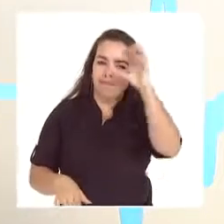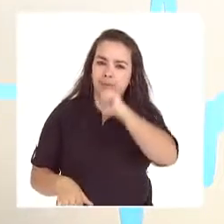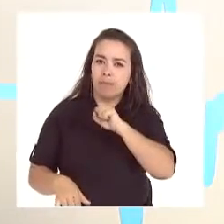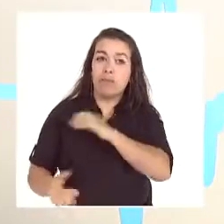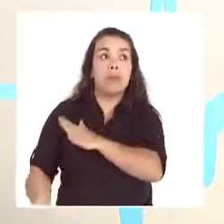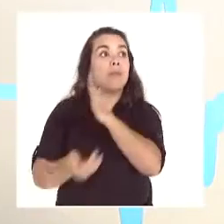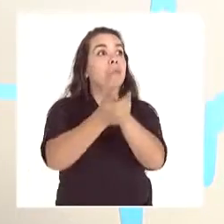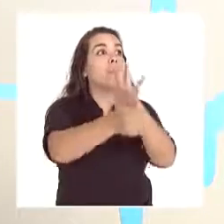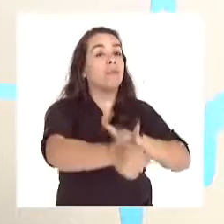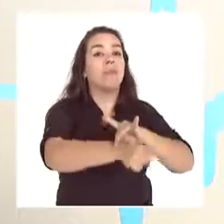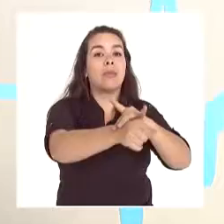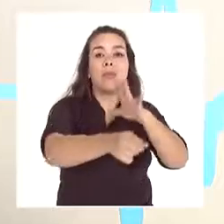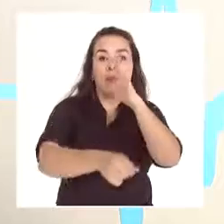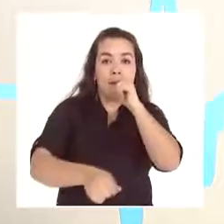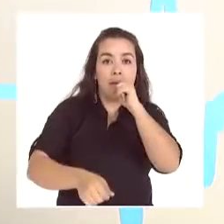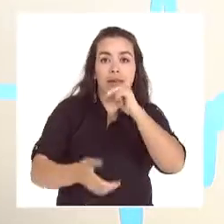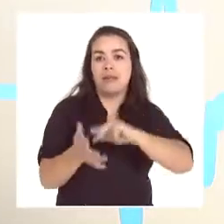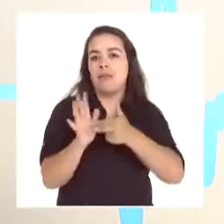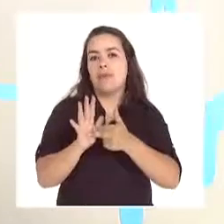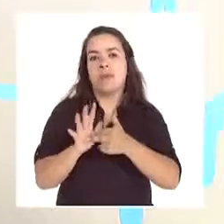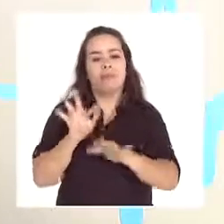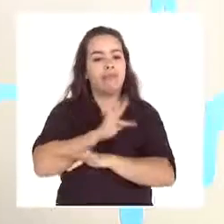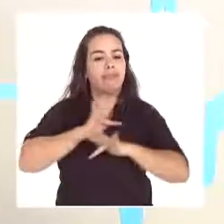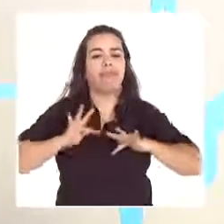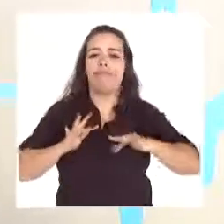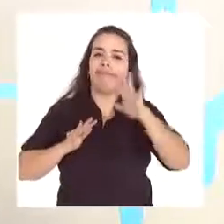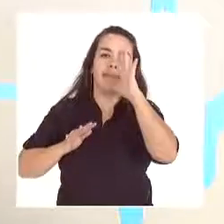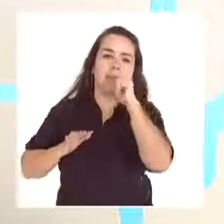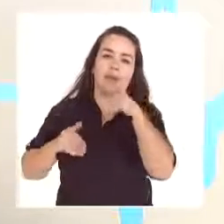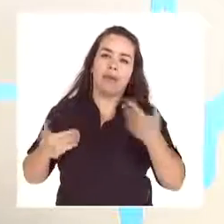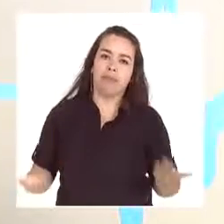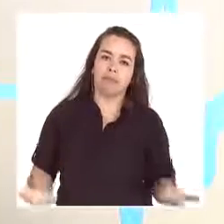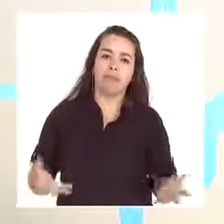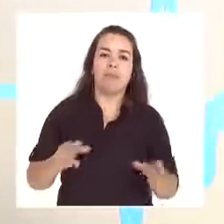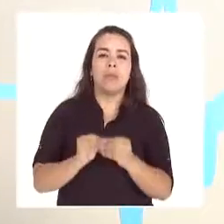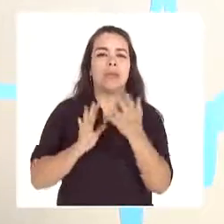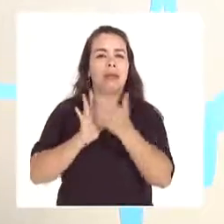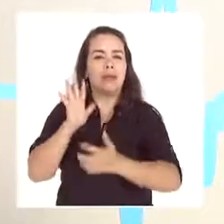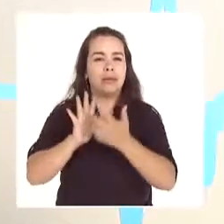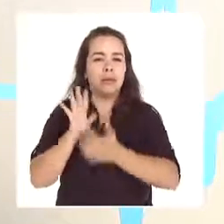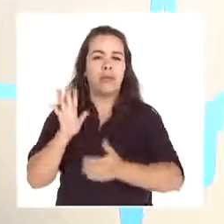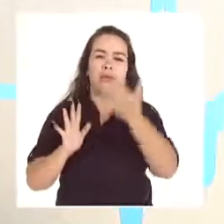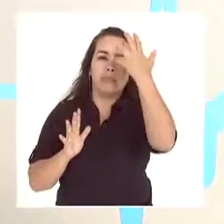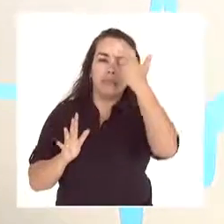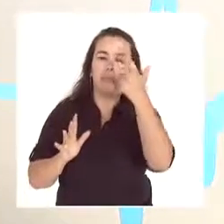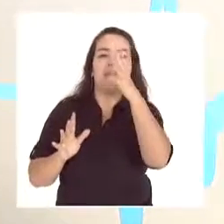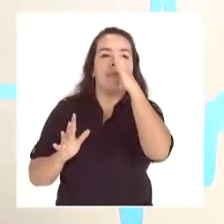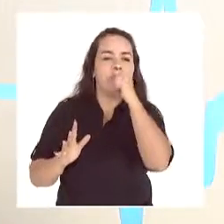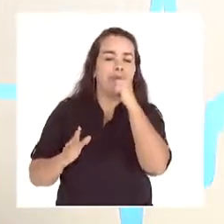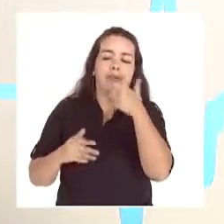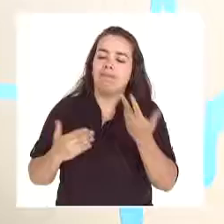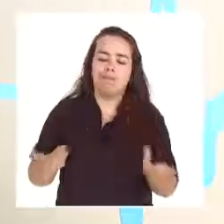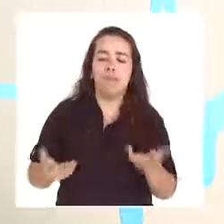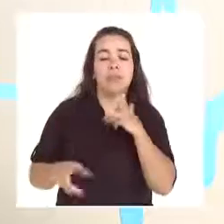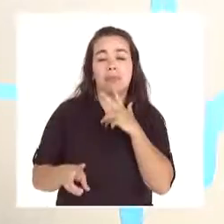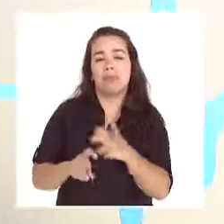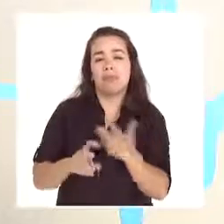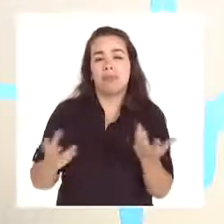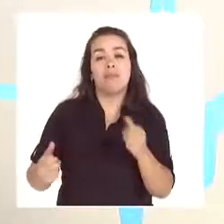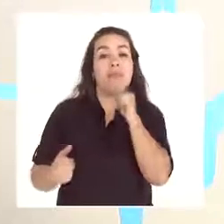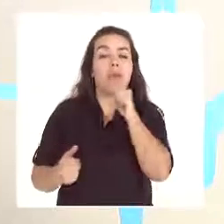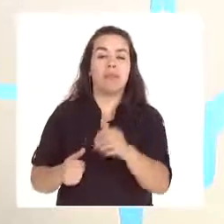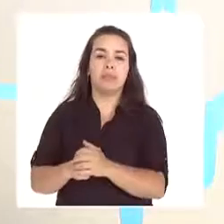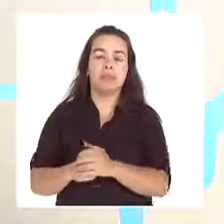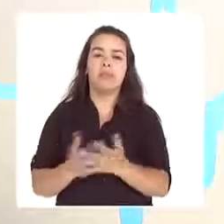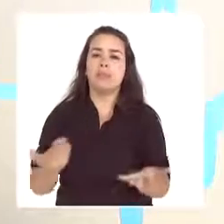consulta es imposible hacer un tratamiento. Sin exámenes, sin métodos diagnósticos, peor. Hay